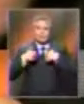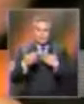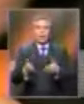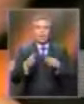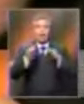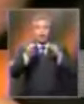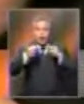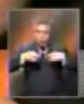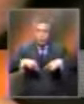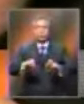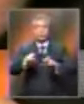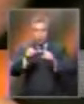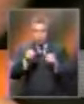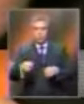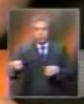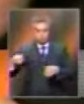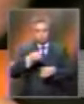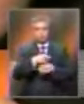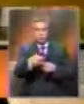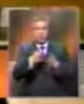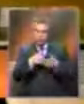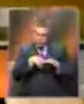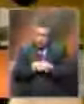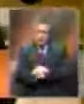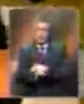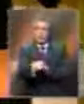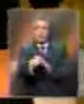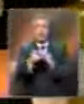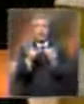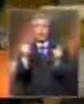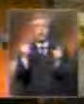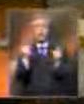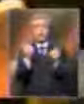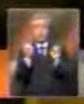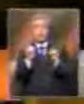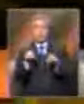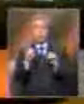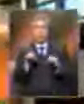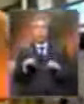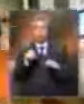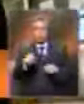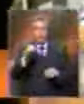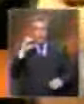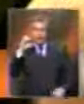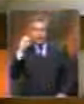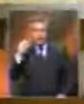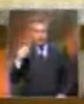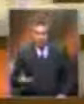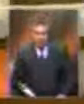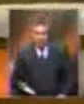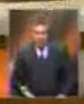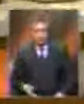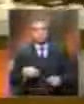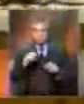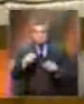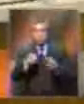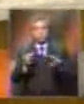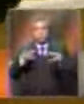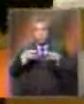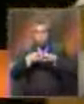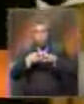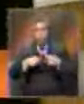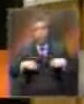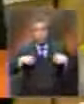de acceder a una educación de calidad. Otro de los objetivos es restituir los lazos que se dieron con grupos de